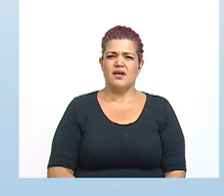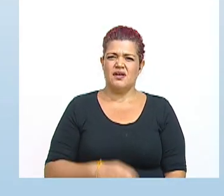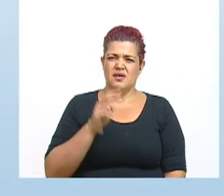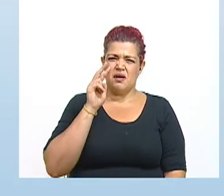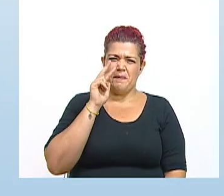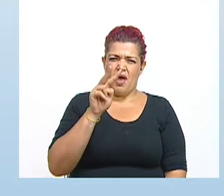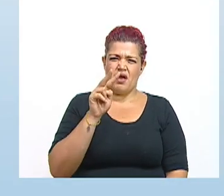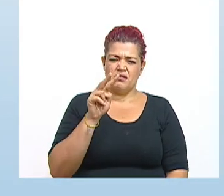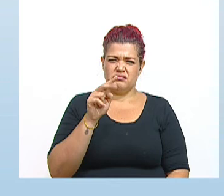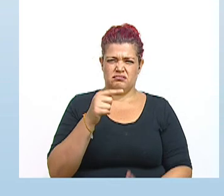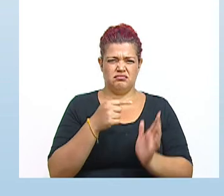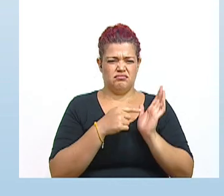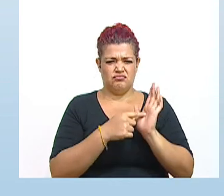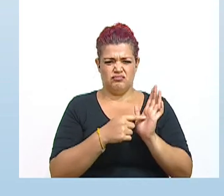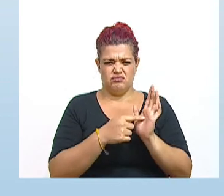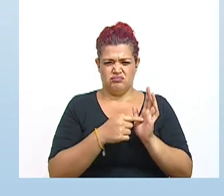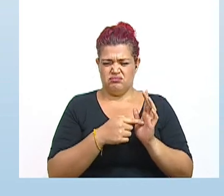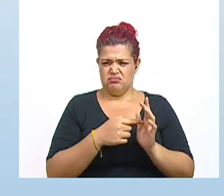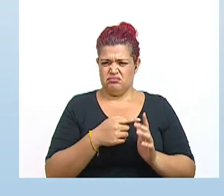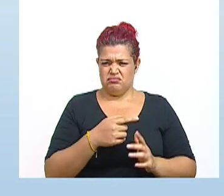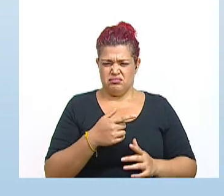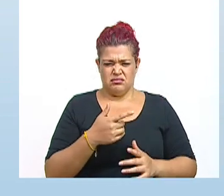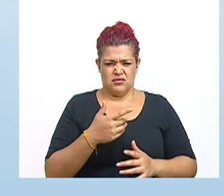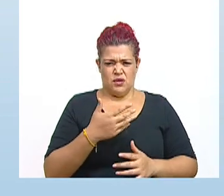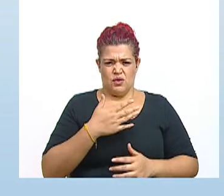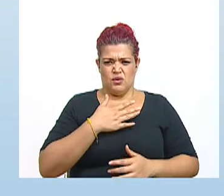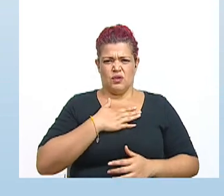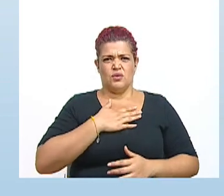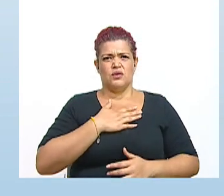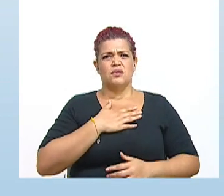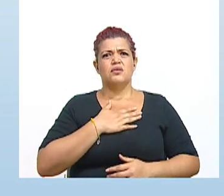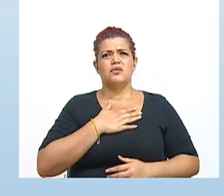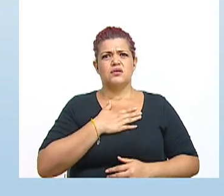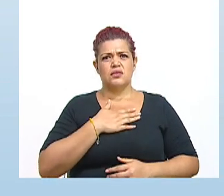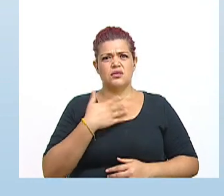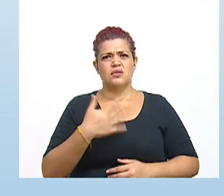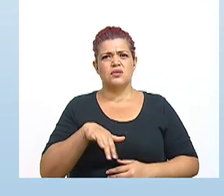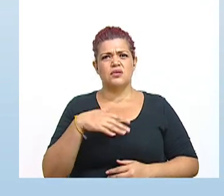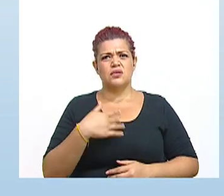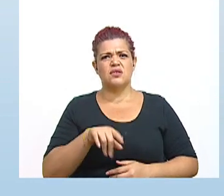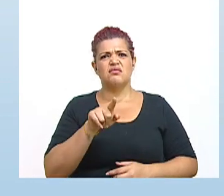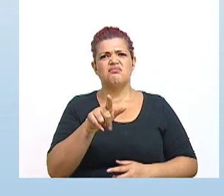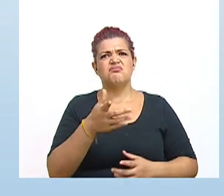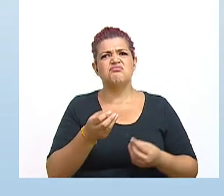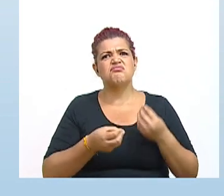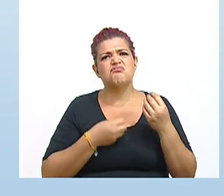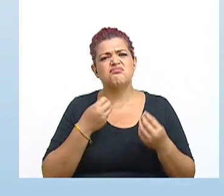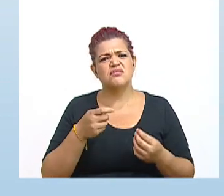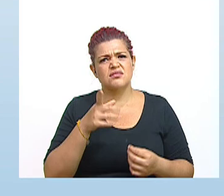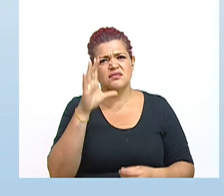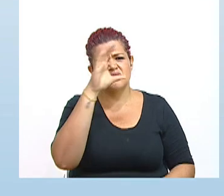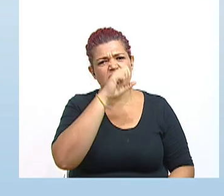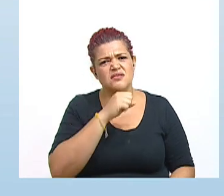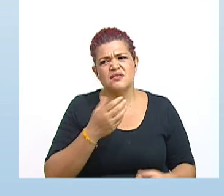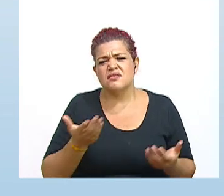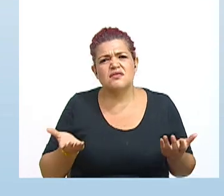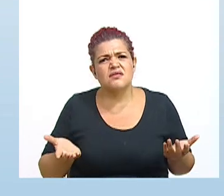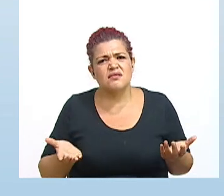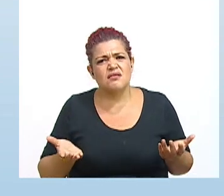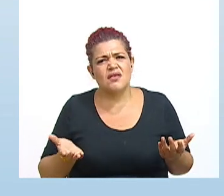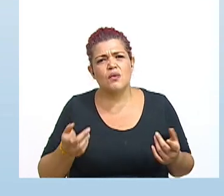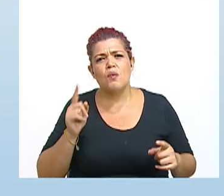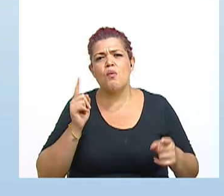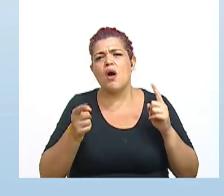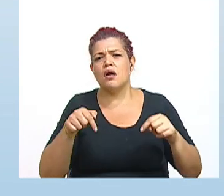Imágenes realmente impactantes, las que acabamos de observar. ¿Qué te pareció? ¿Qué percibiste? ¿Cuál será el